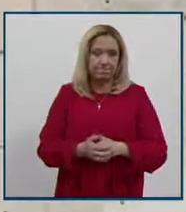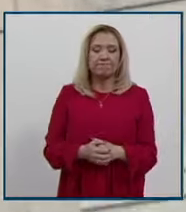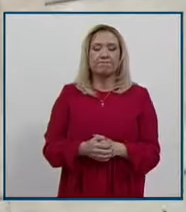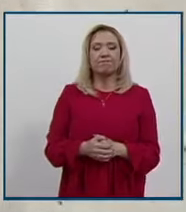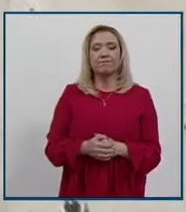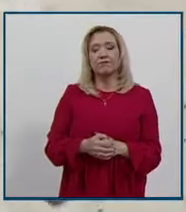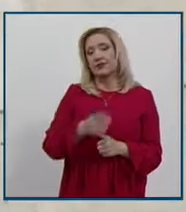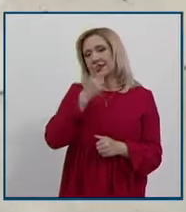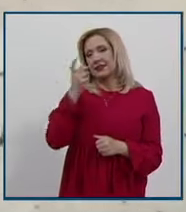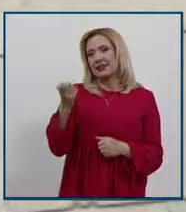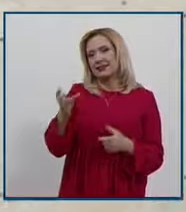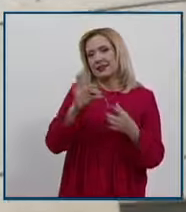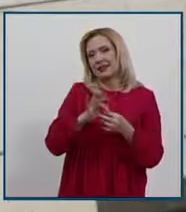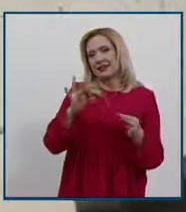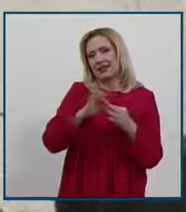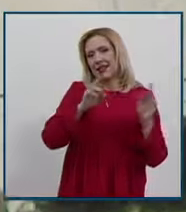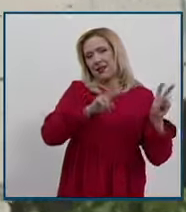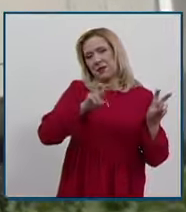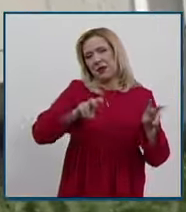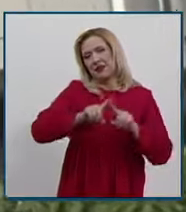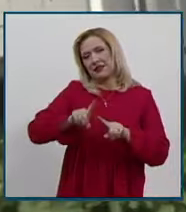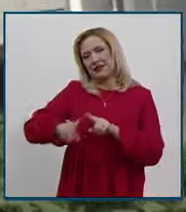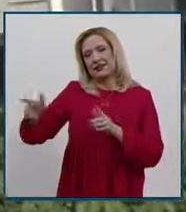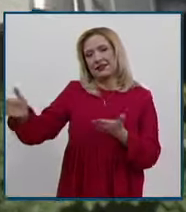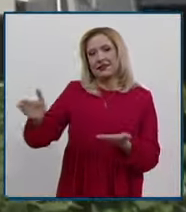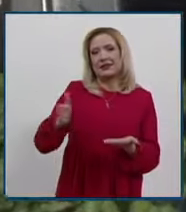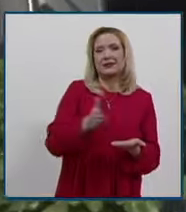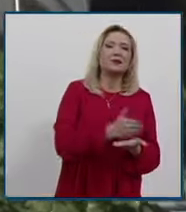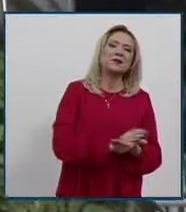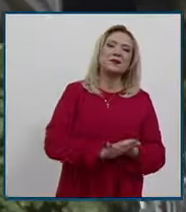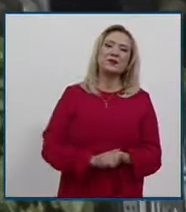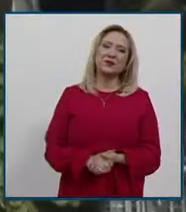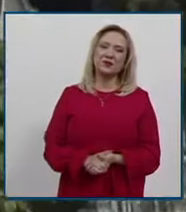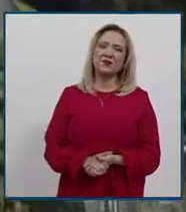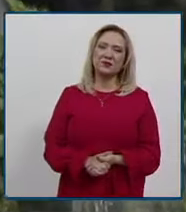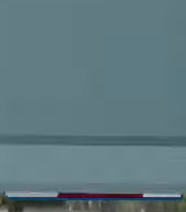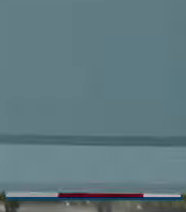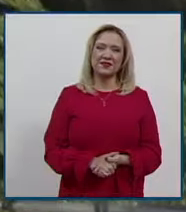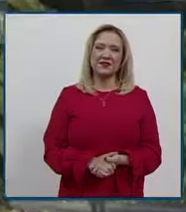para el canal del poder judicial de la federación Juan Carlos